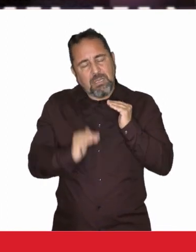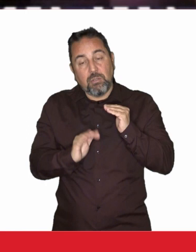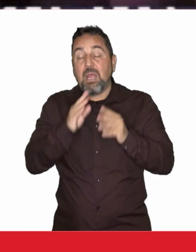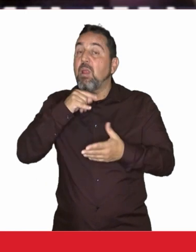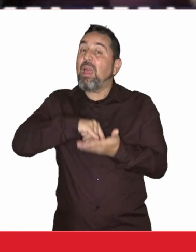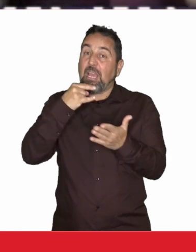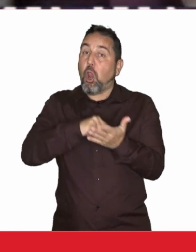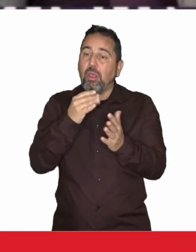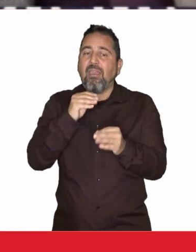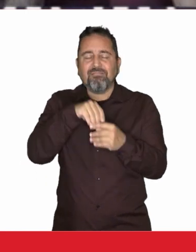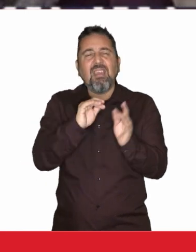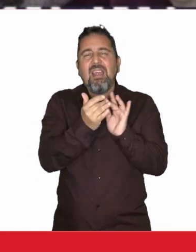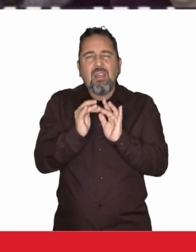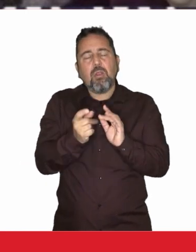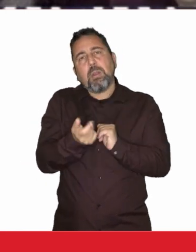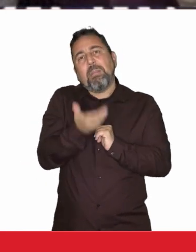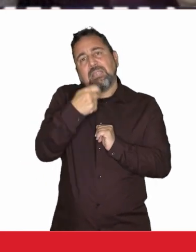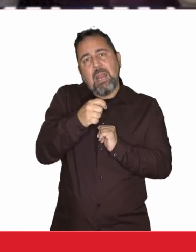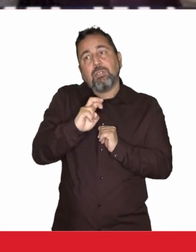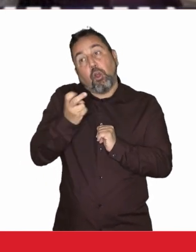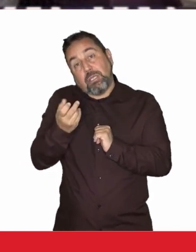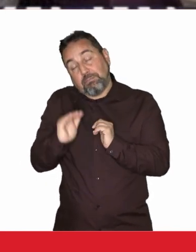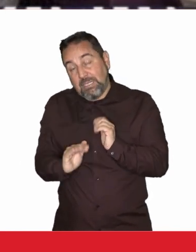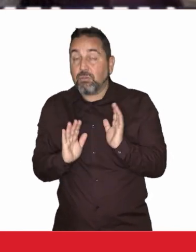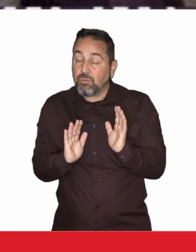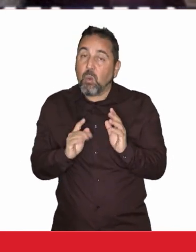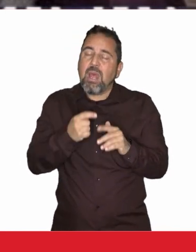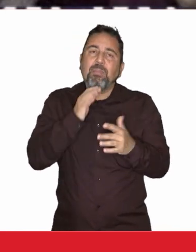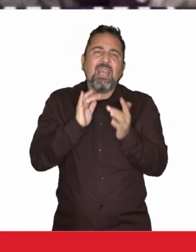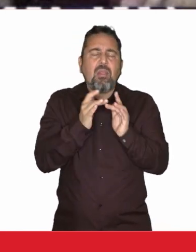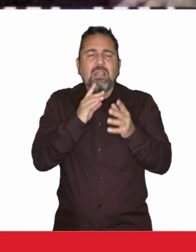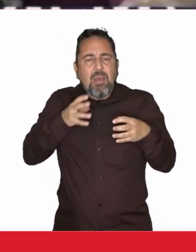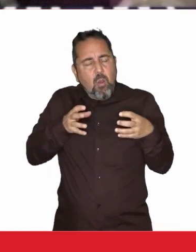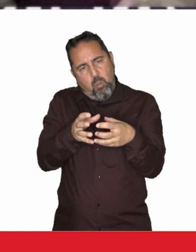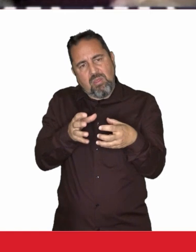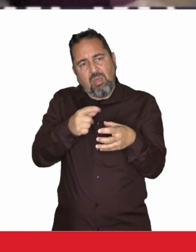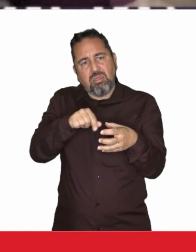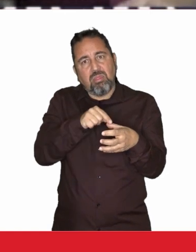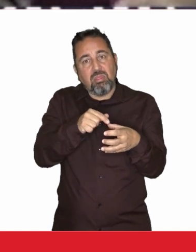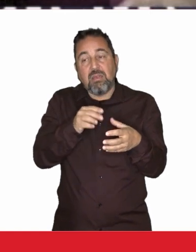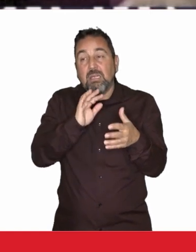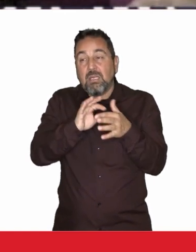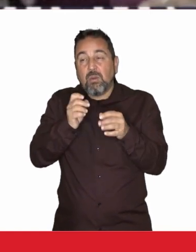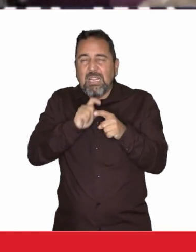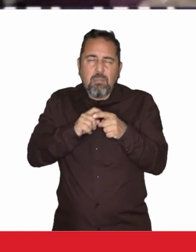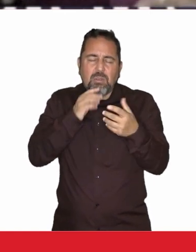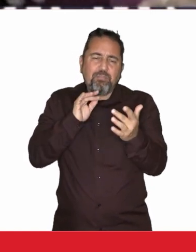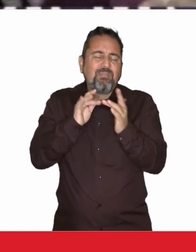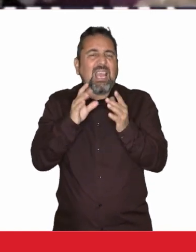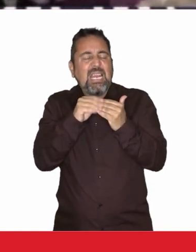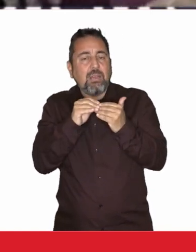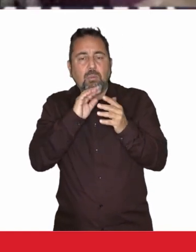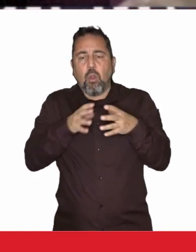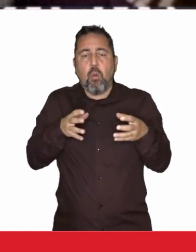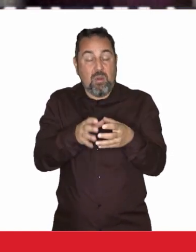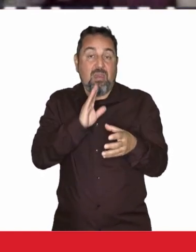dentro de la tecnología, hay tipos de relaciones más caras que otras. ¿Sí? Una relación de comunidad, cuando yo tengo un tipo de relación con el